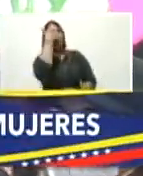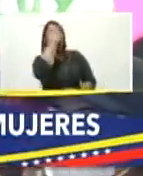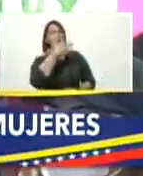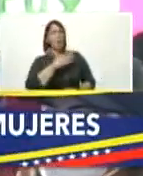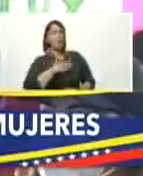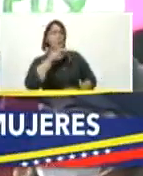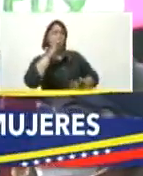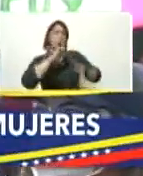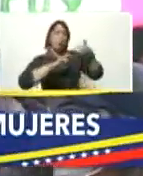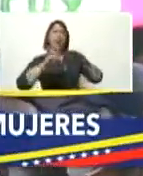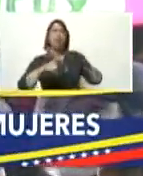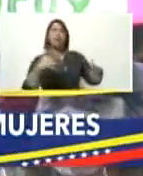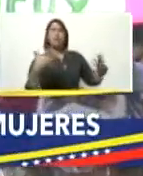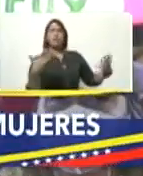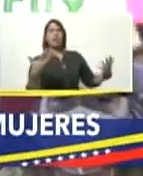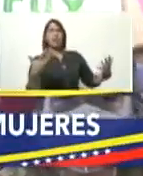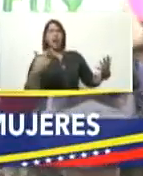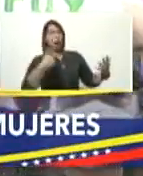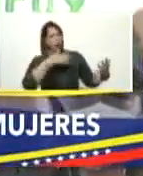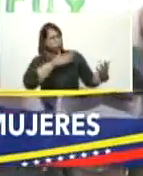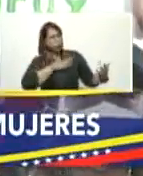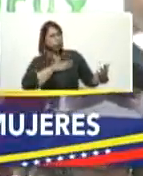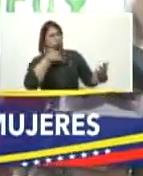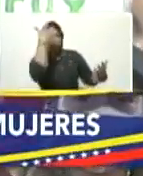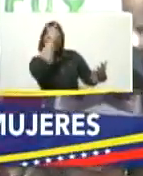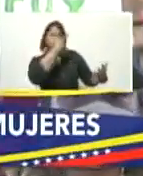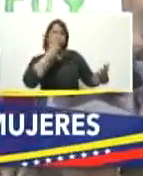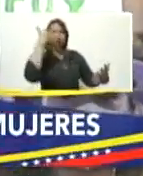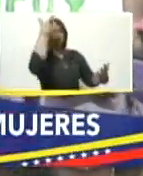gente, soy afro,